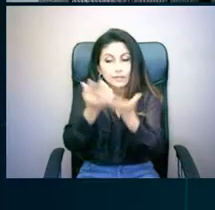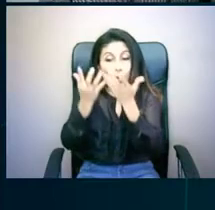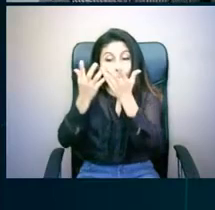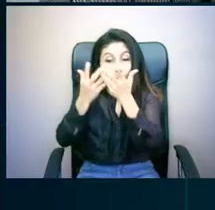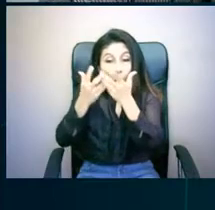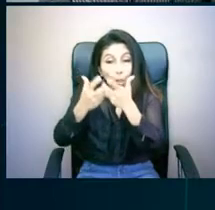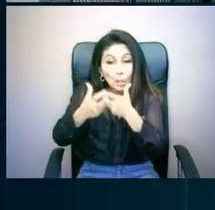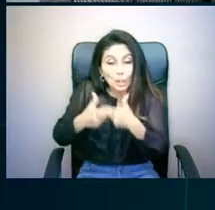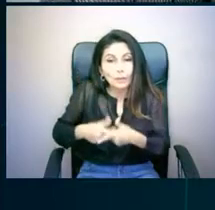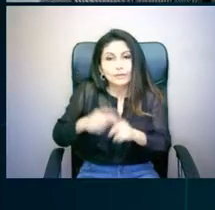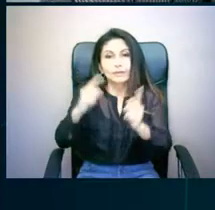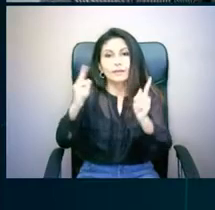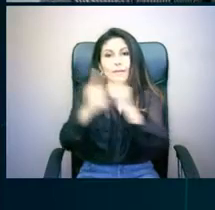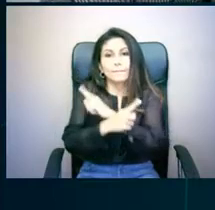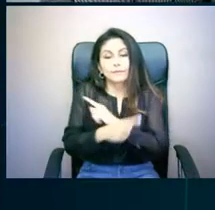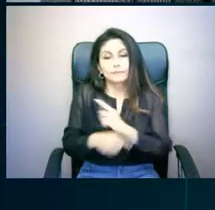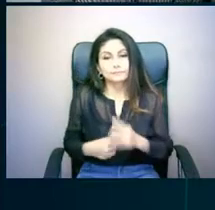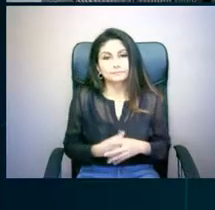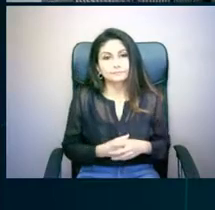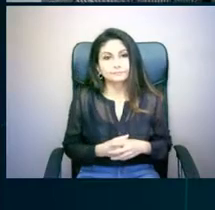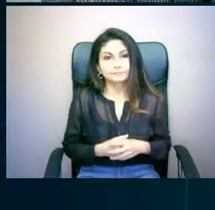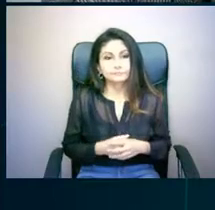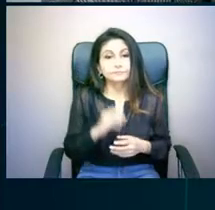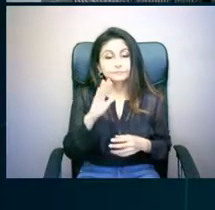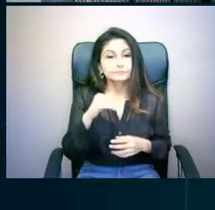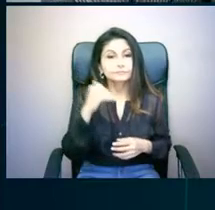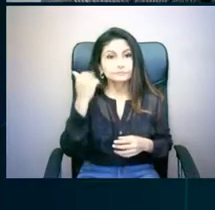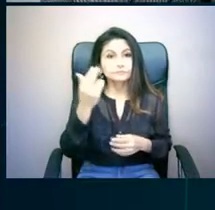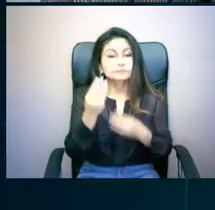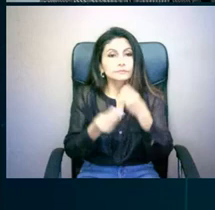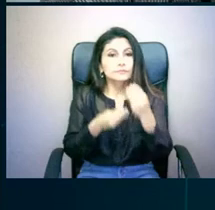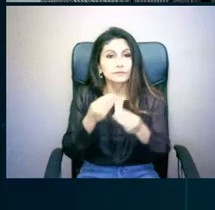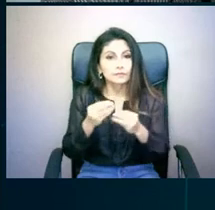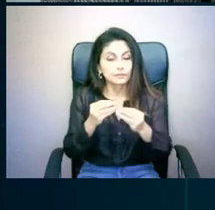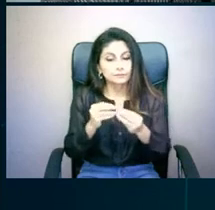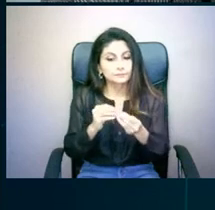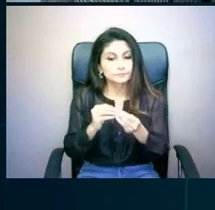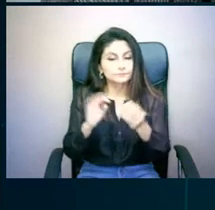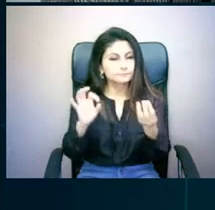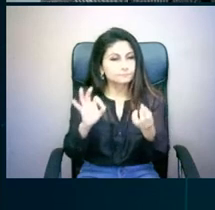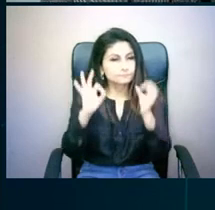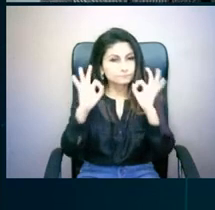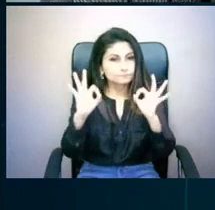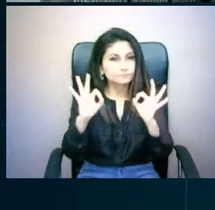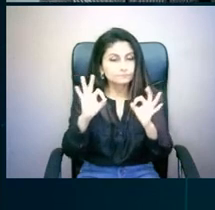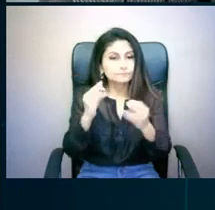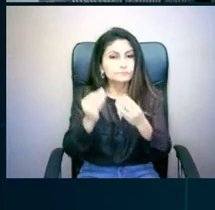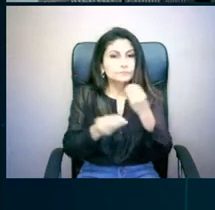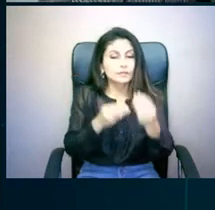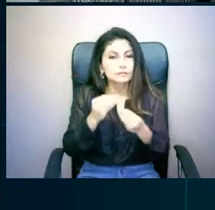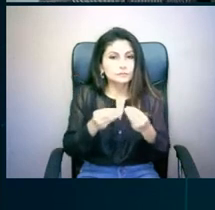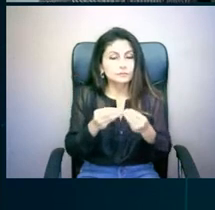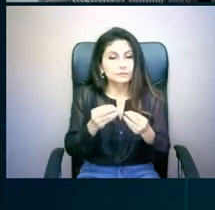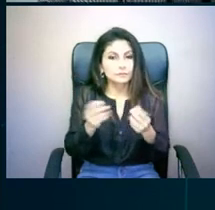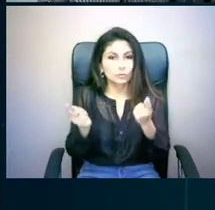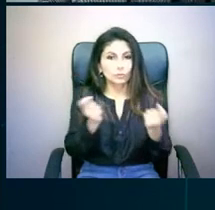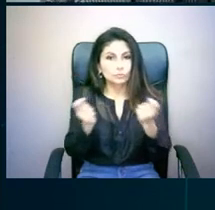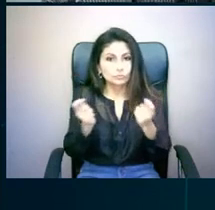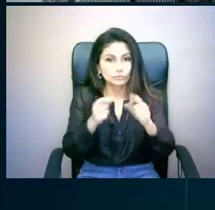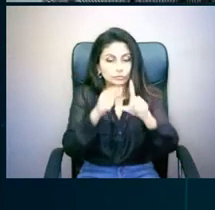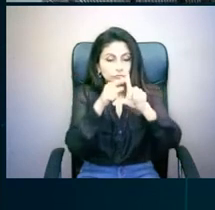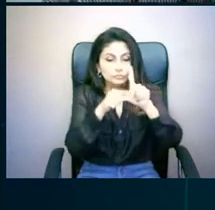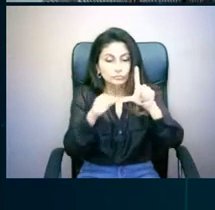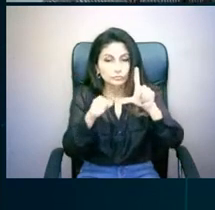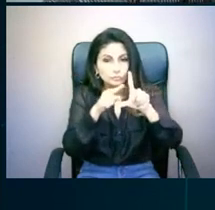remoción de hexano, se procedió a una optimización a través de la medición pues